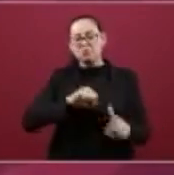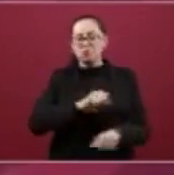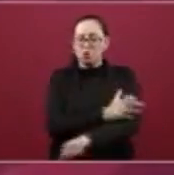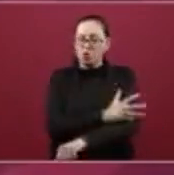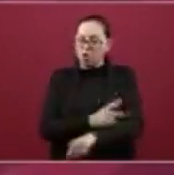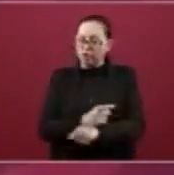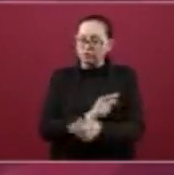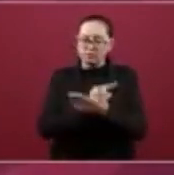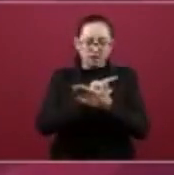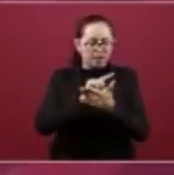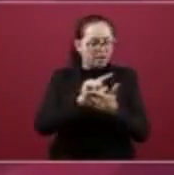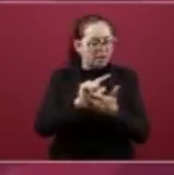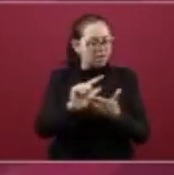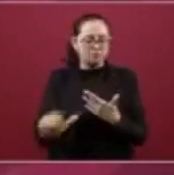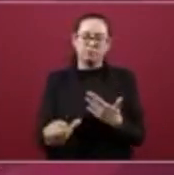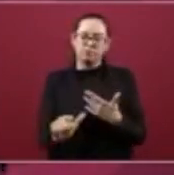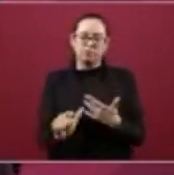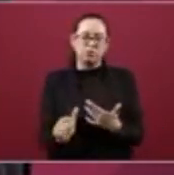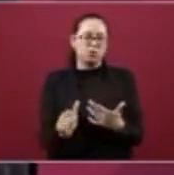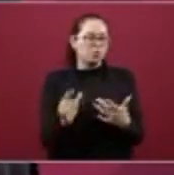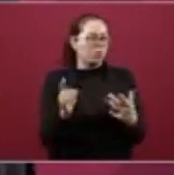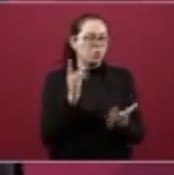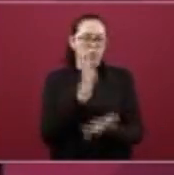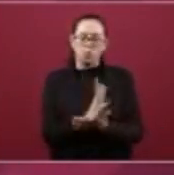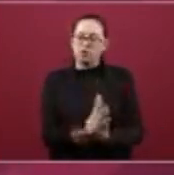Lo único que les pedimos es que actúen igual